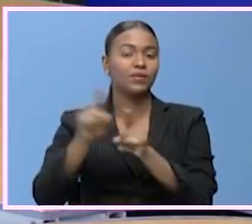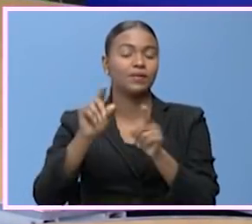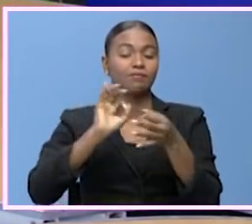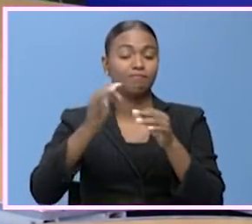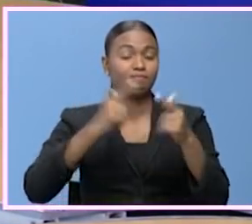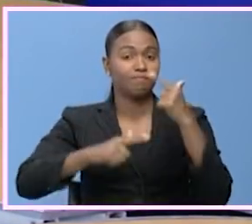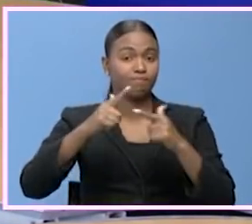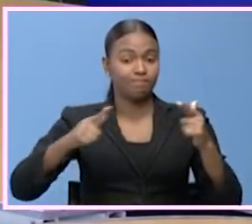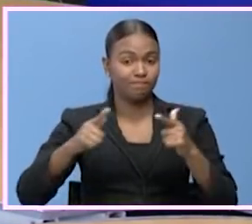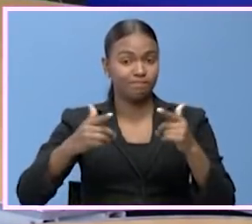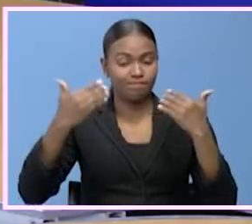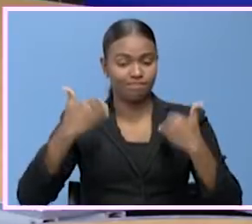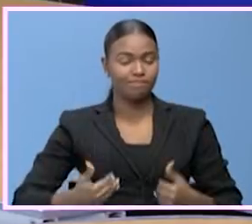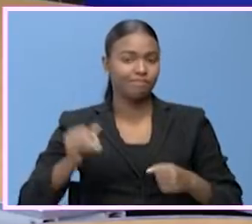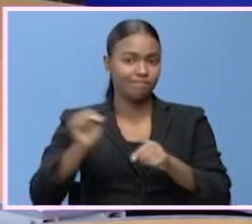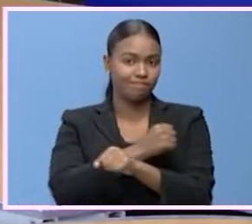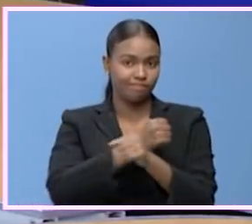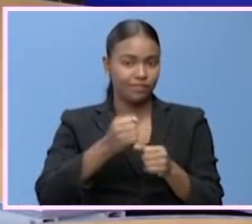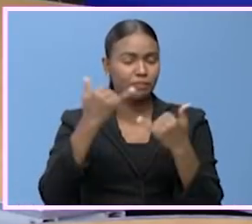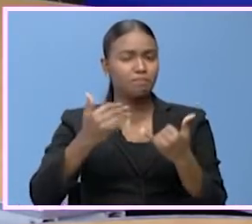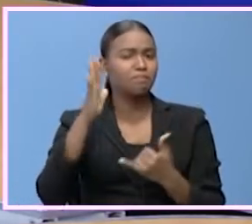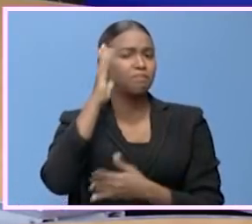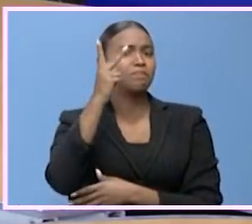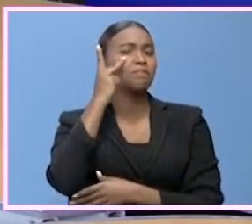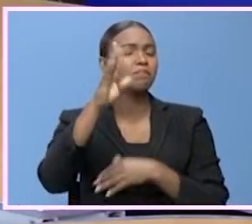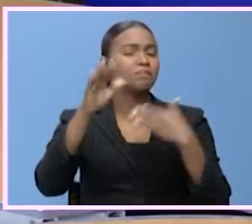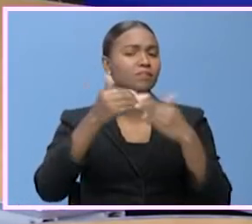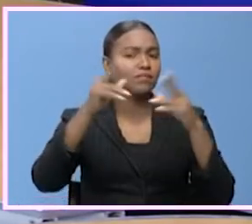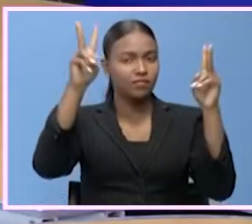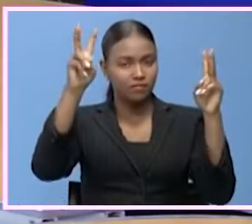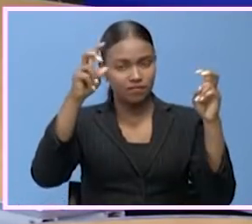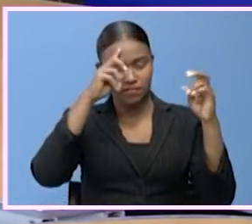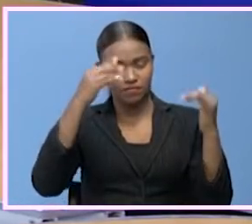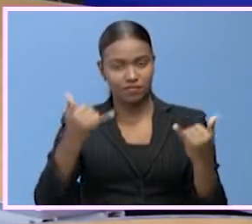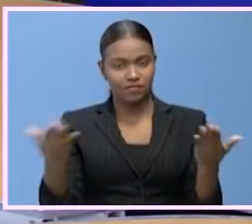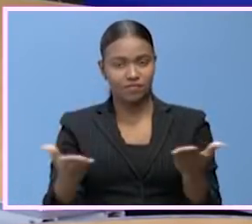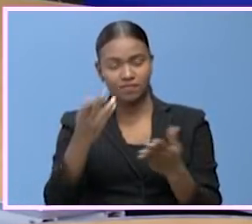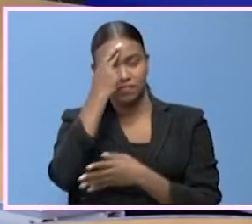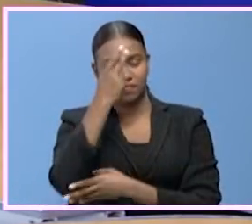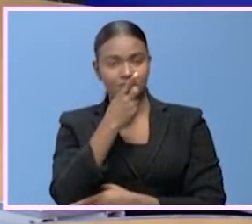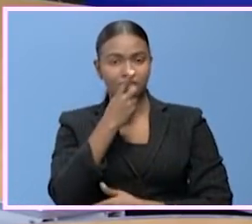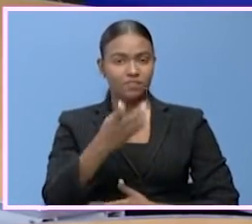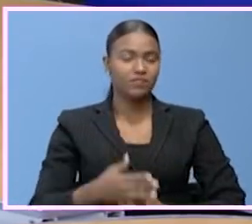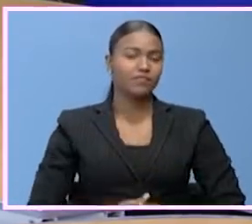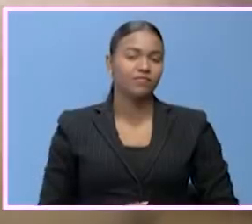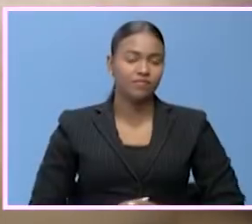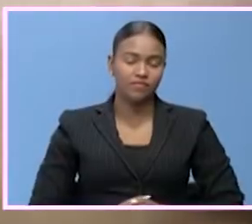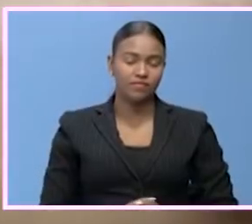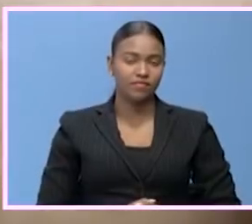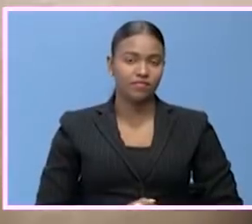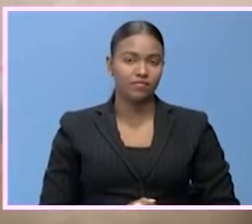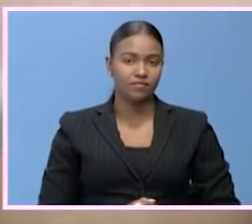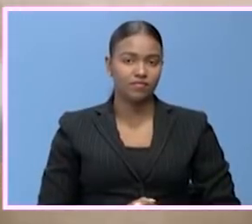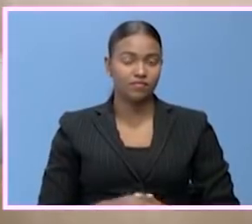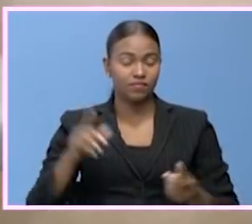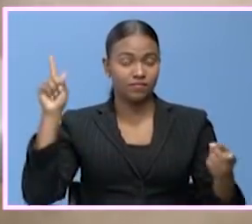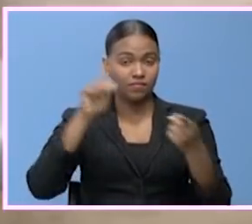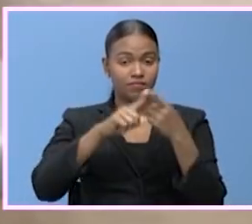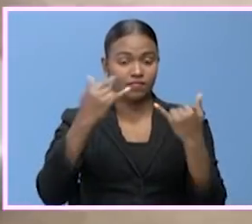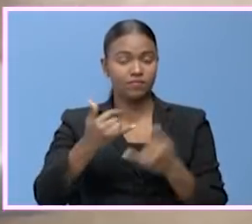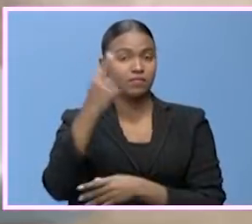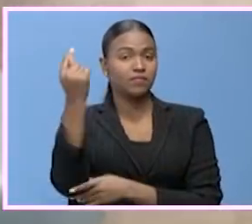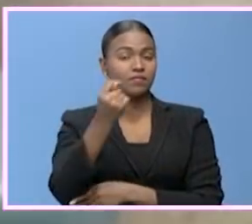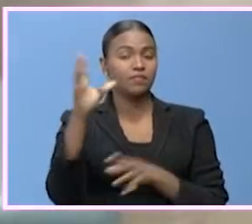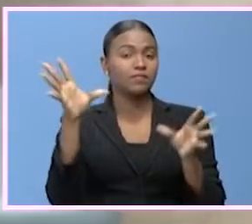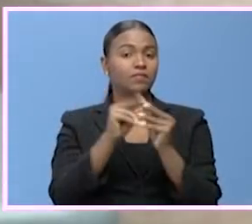lengua de señas, Zuleima García. De inmediato veamos los principales titulares de hoy en República Dominicana. Hasta este martes,